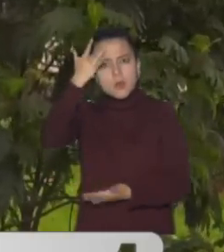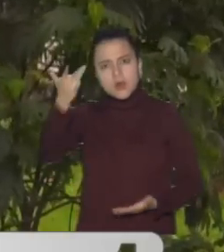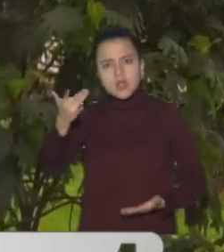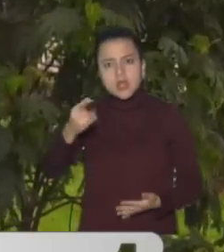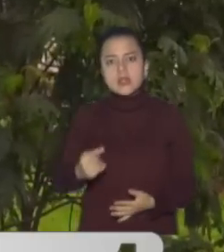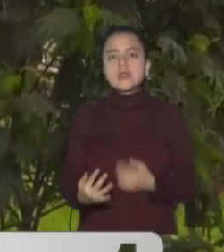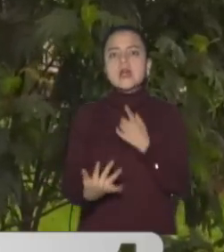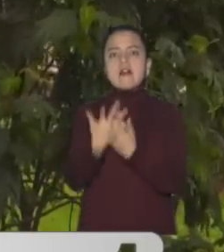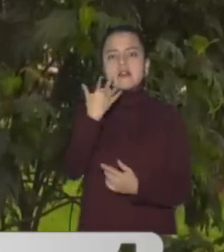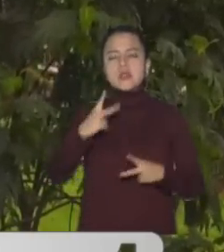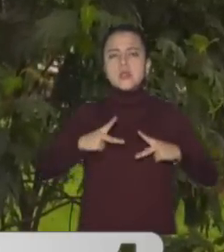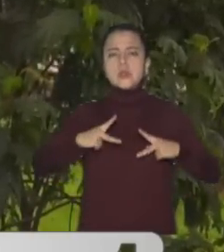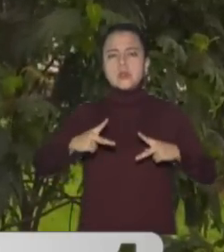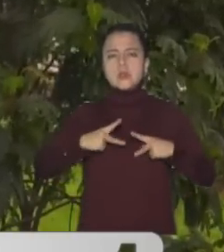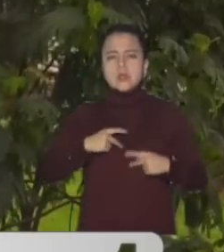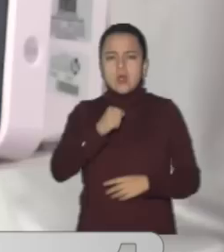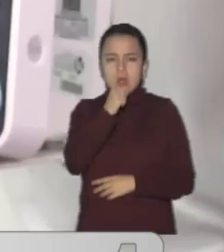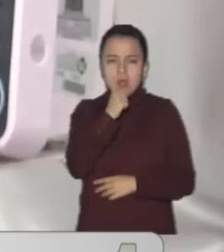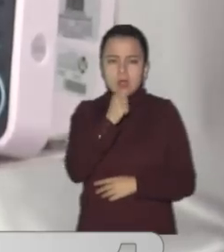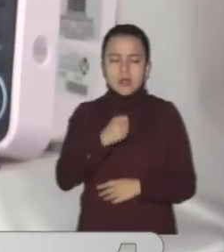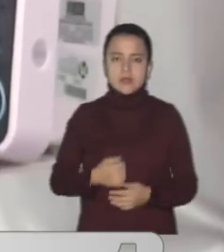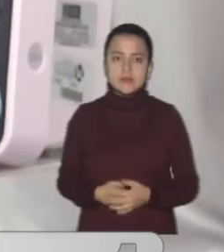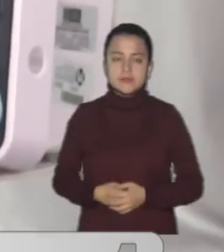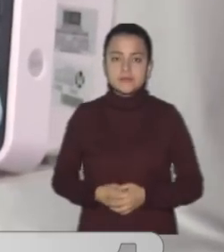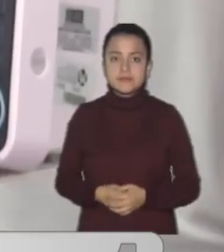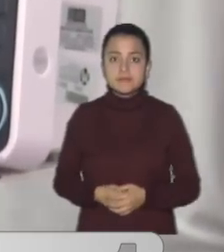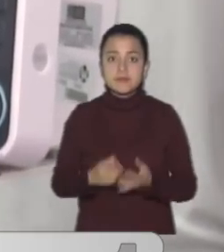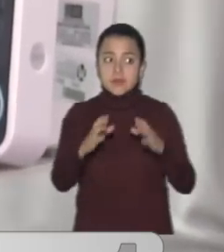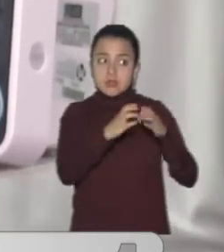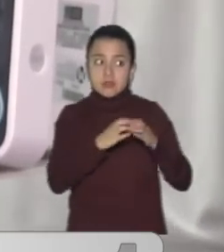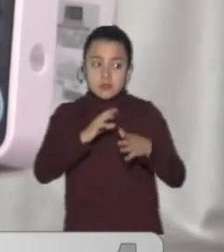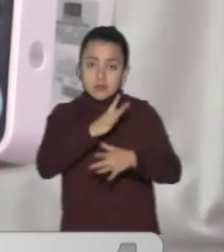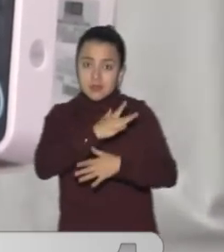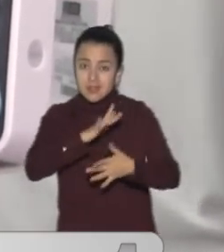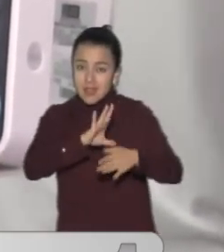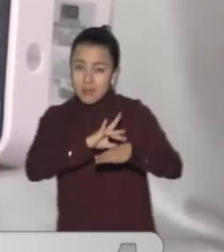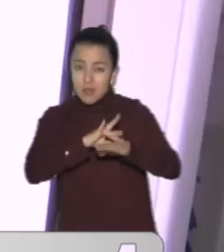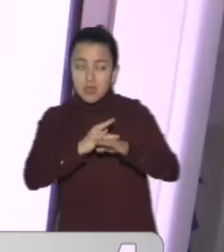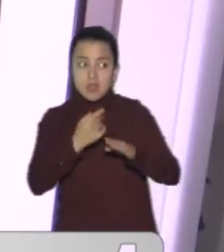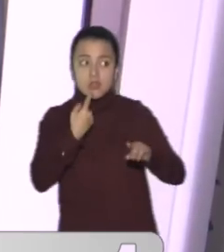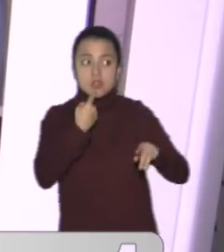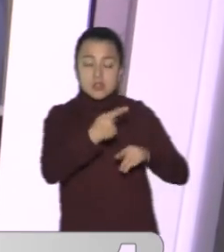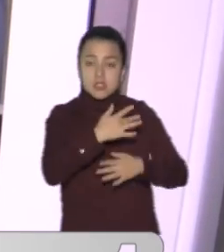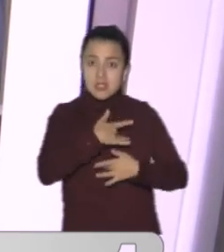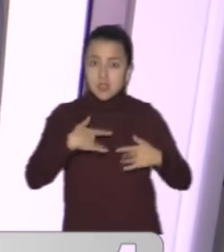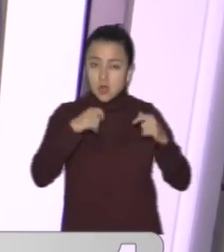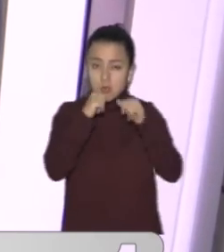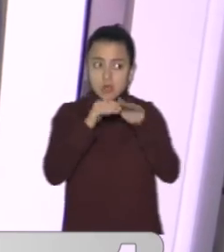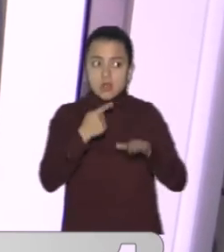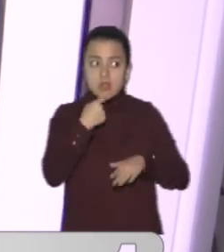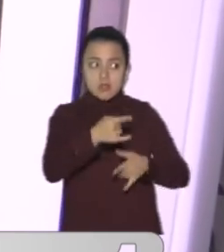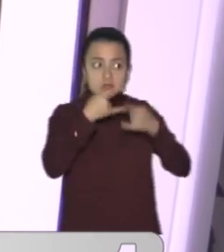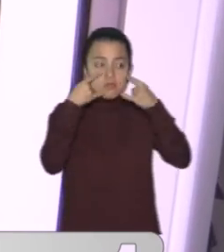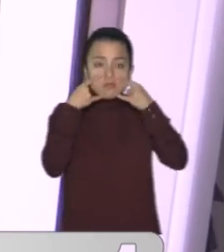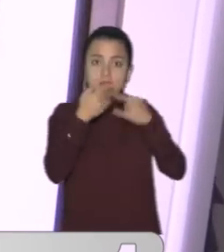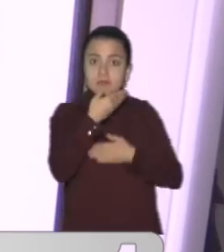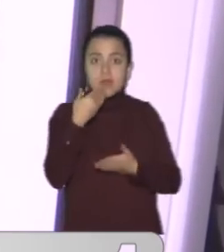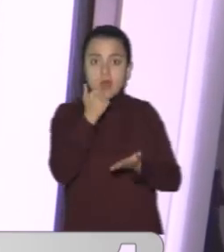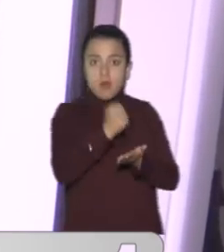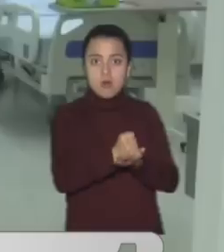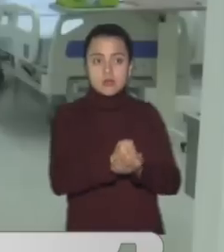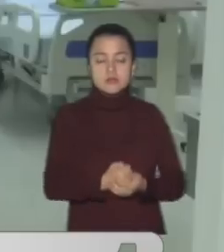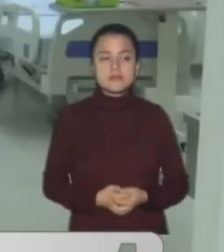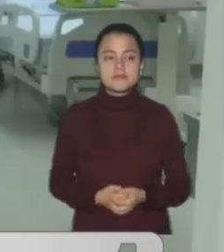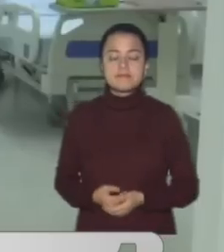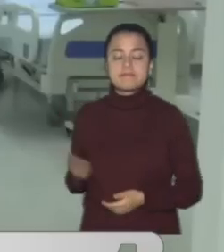se mantenga el uso del tapabocas. Una alarma lanzó la Asociación Colombiana de Salud Pública por la ocupación de UCI pediátrica